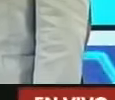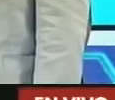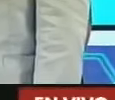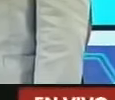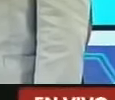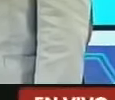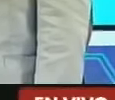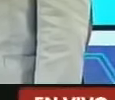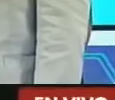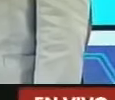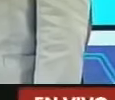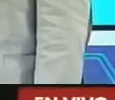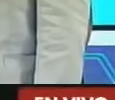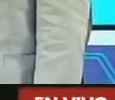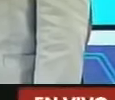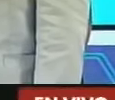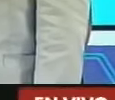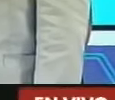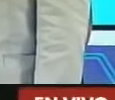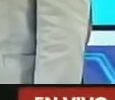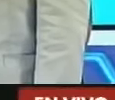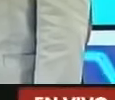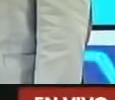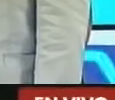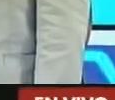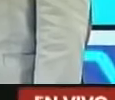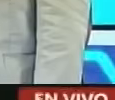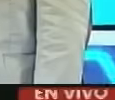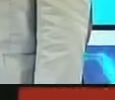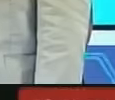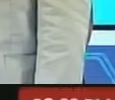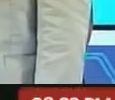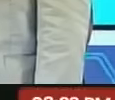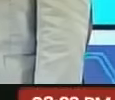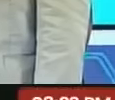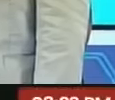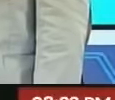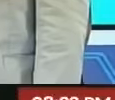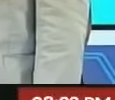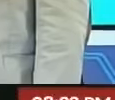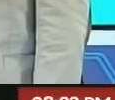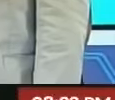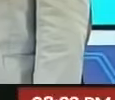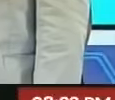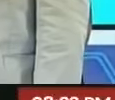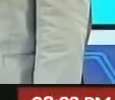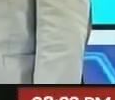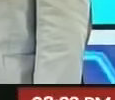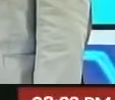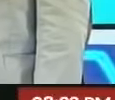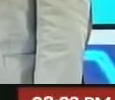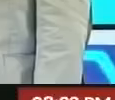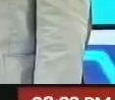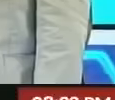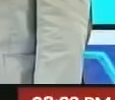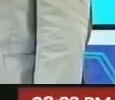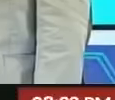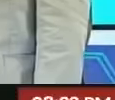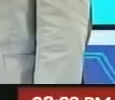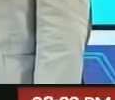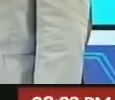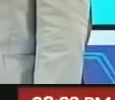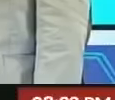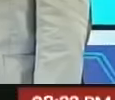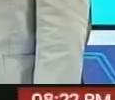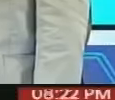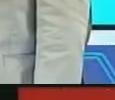profesionales de comunicación social recojan en sus teléfonos, en sus libretas, esta